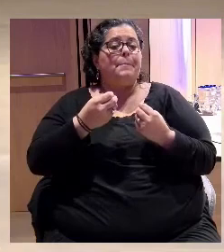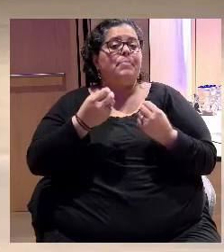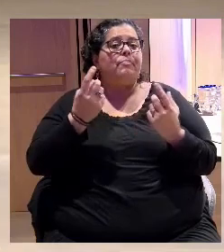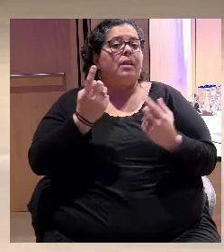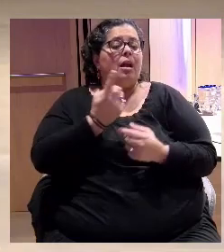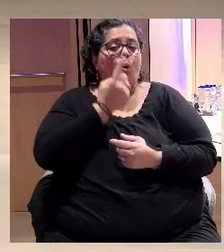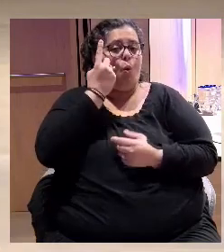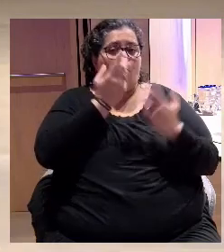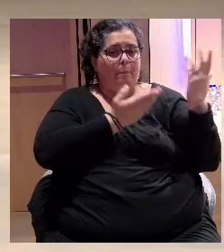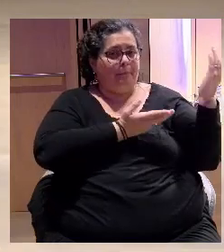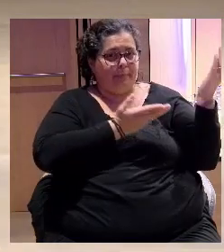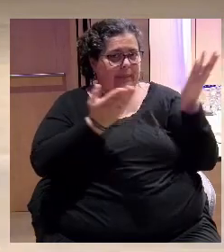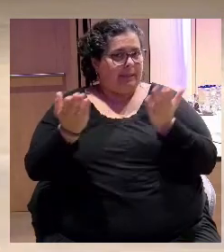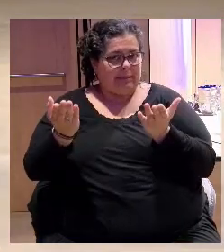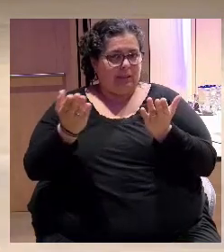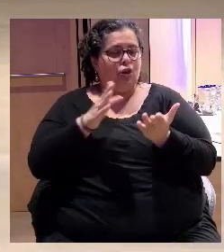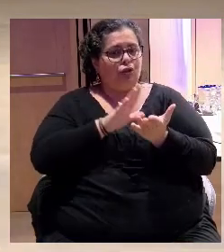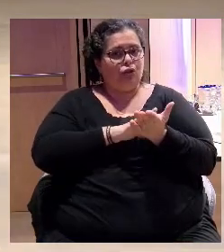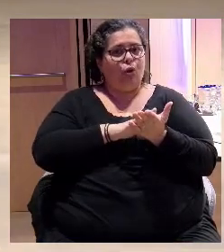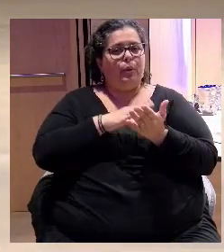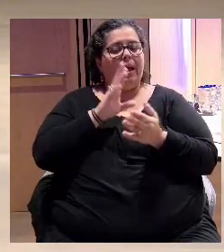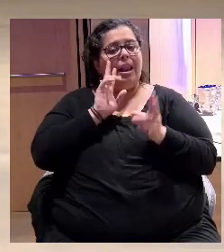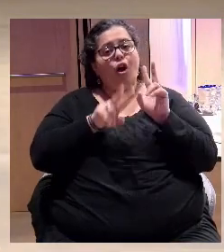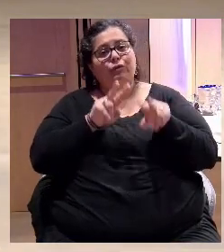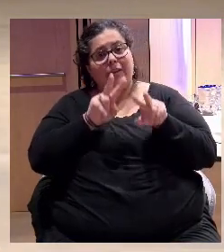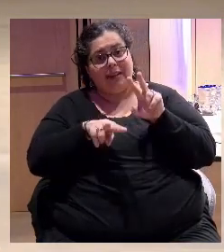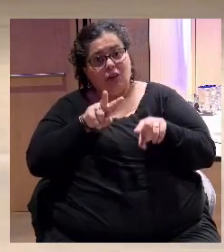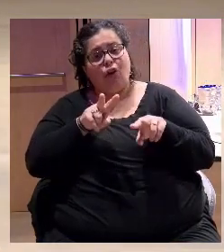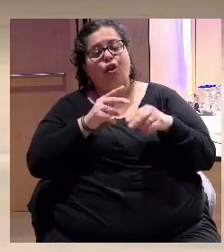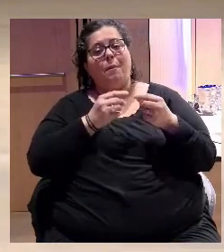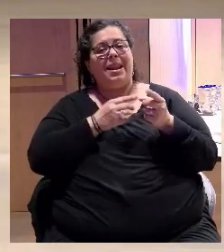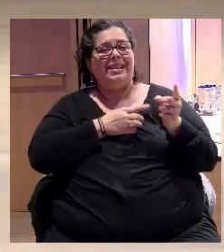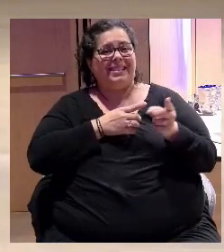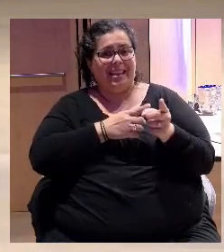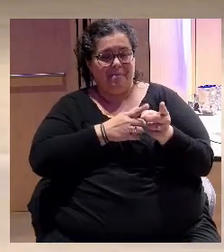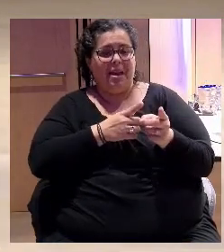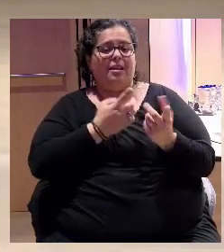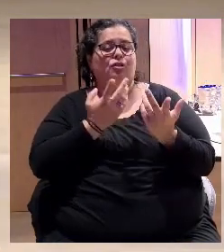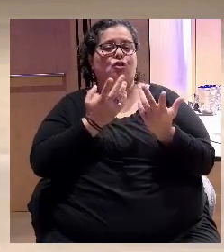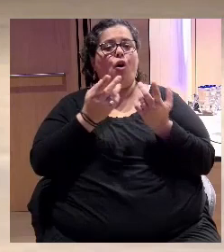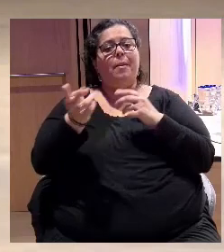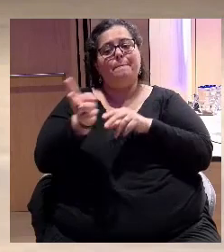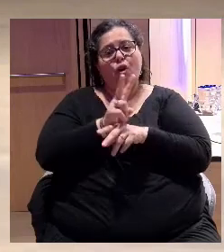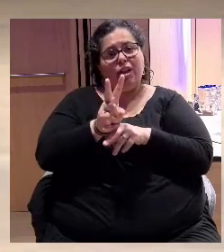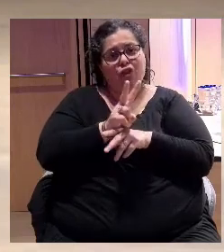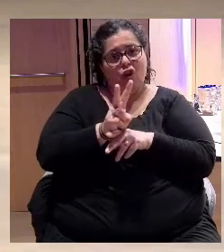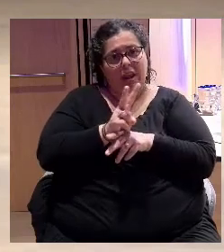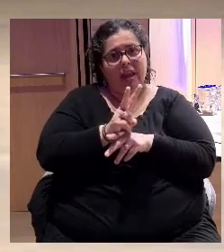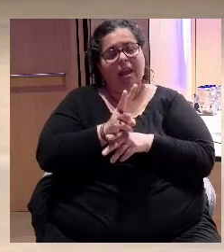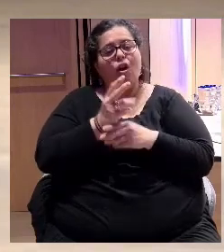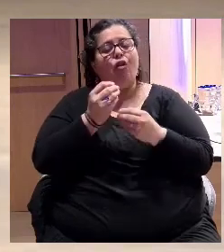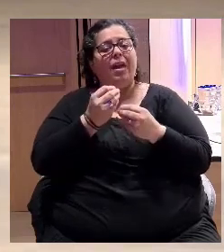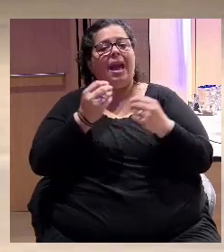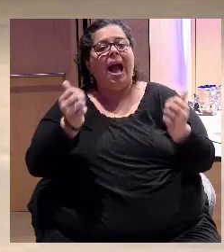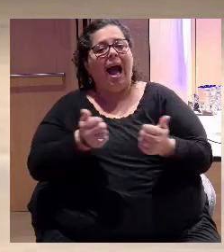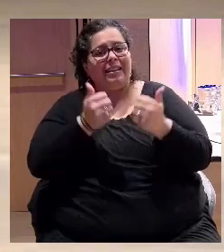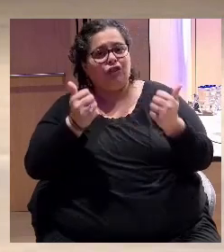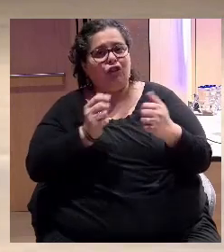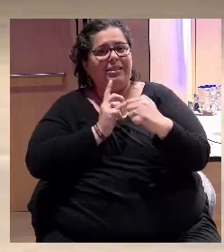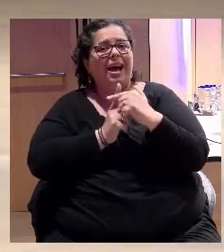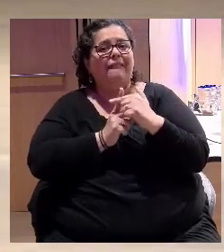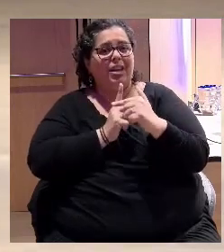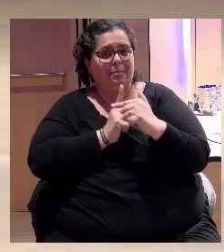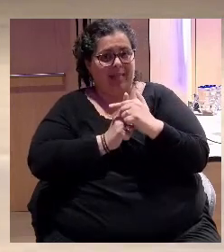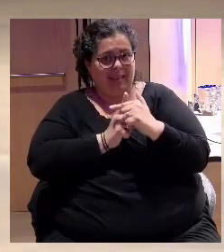una presentación del Observatorio para el Seguimiento y Monitoreo de la Implementación de Acciones Afirmativas dirigidas